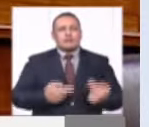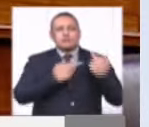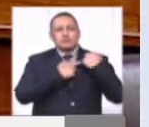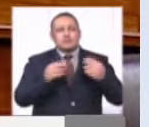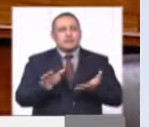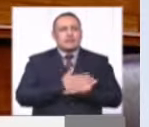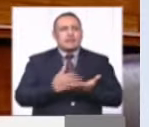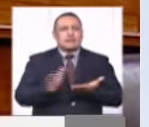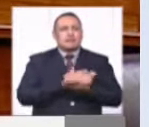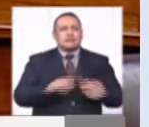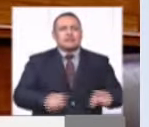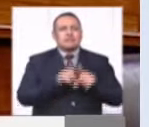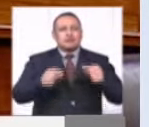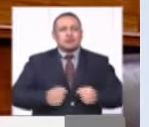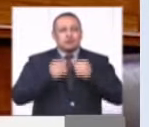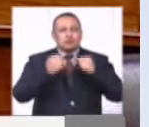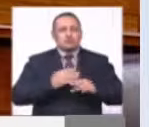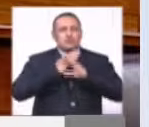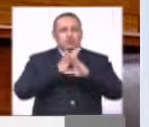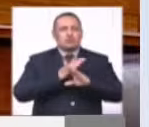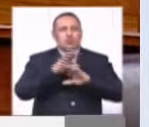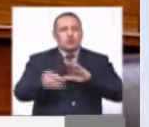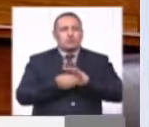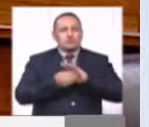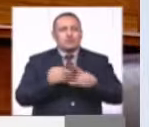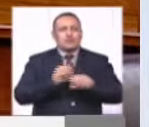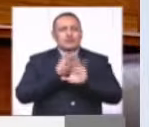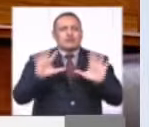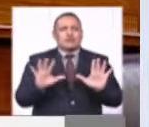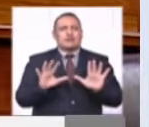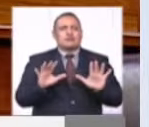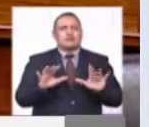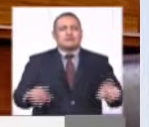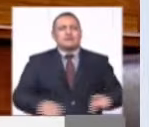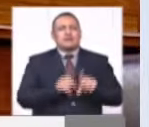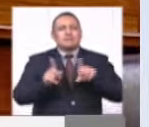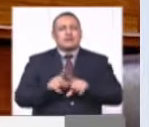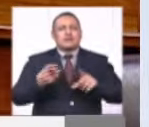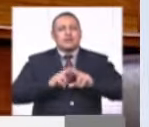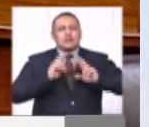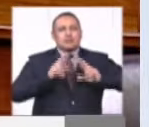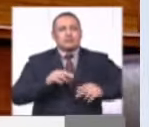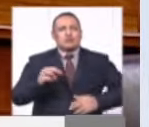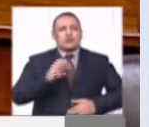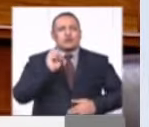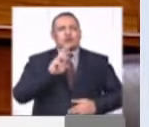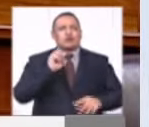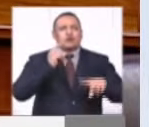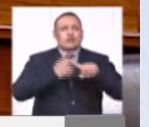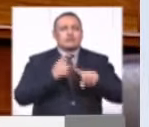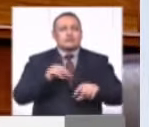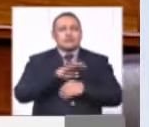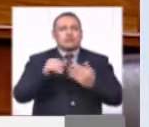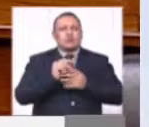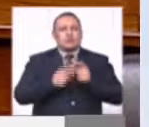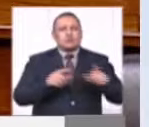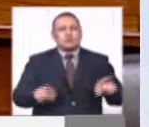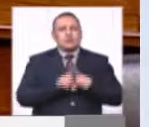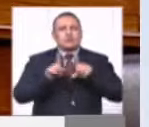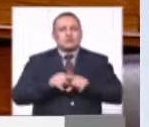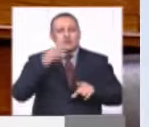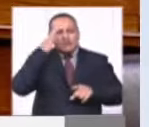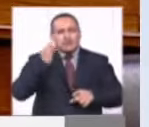responsables. Lucha anticorrupción y transparencia. Que responda la señora Rolex a la población por su